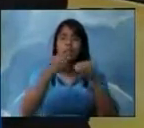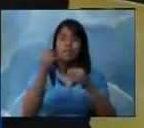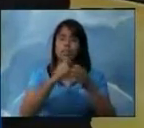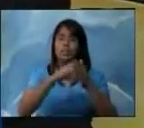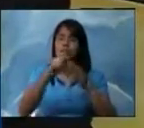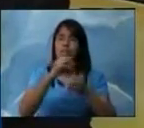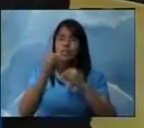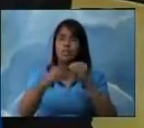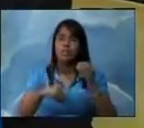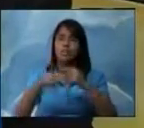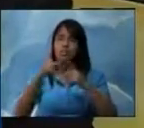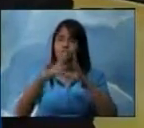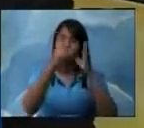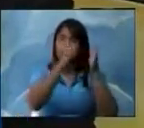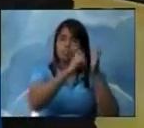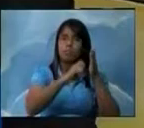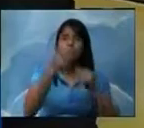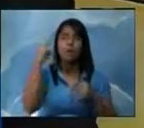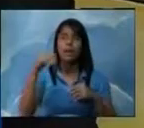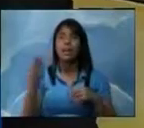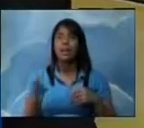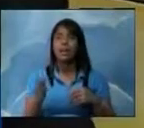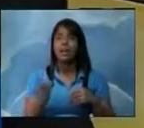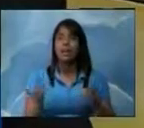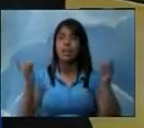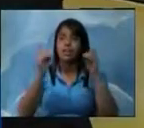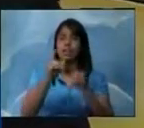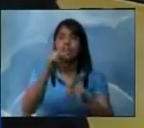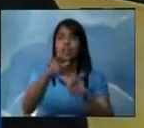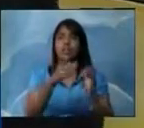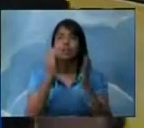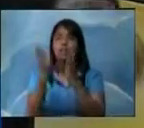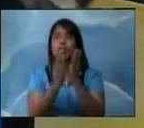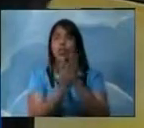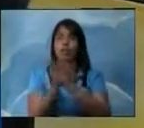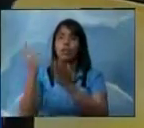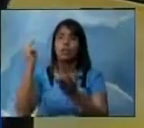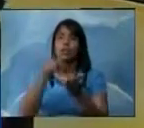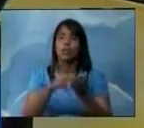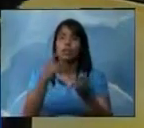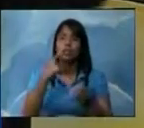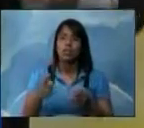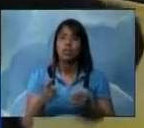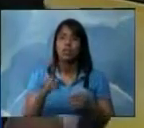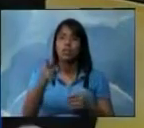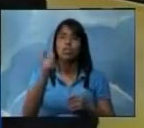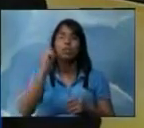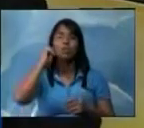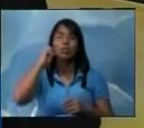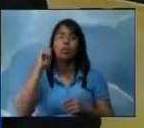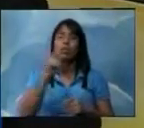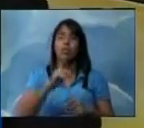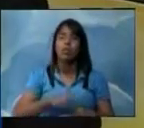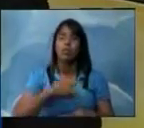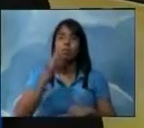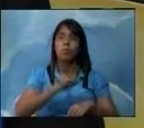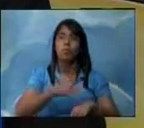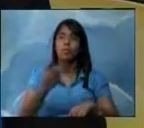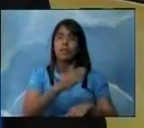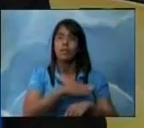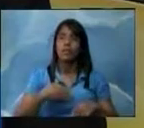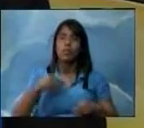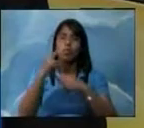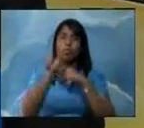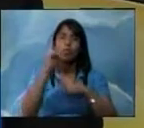se iban y hacían huelga para que el director de esa escuela llegara. No, esas mujeres no podemos, porque esas mujeres quieren